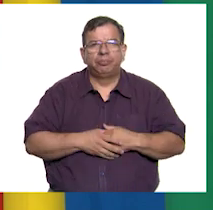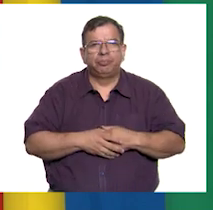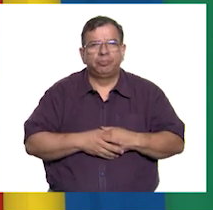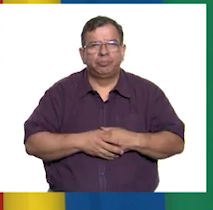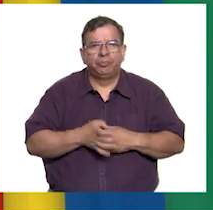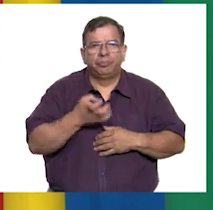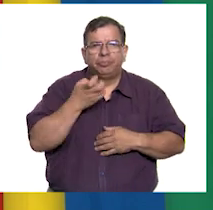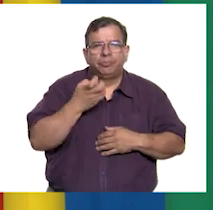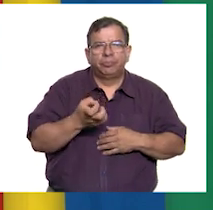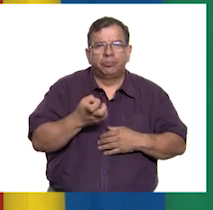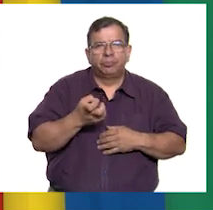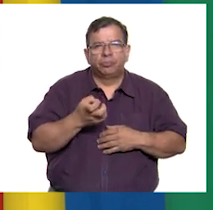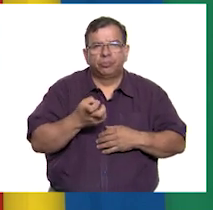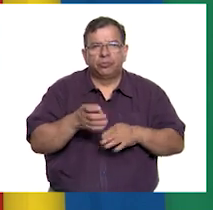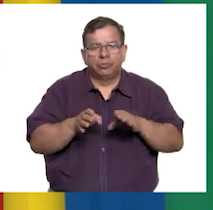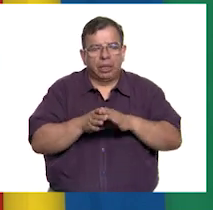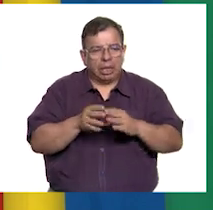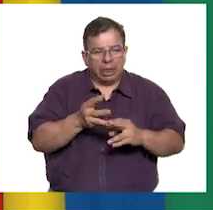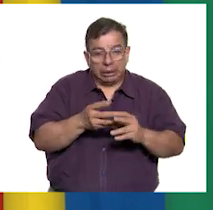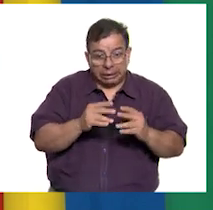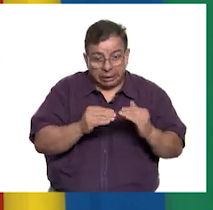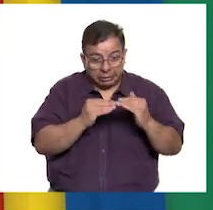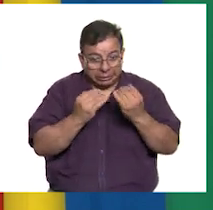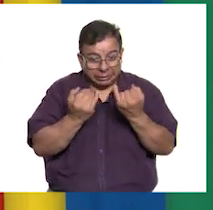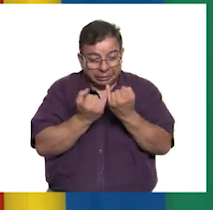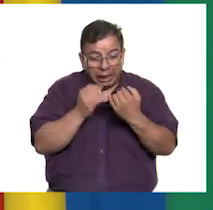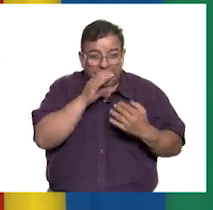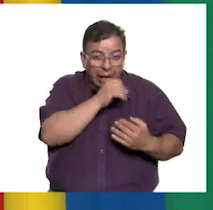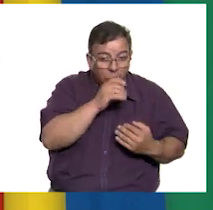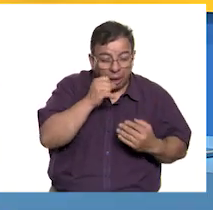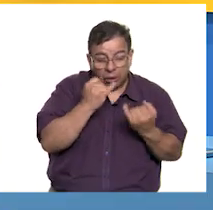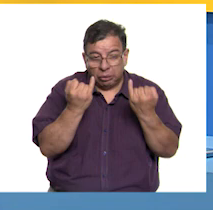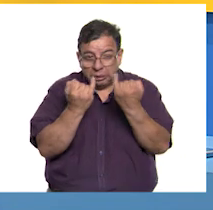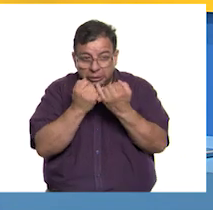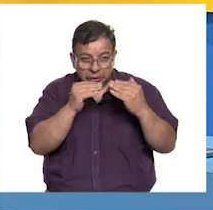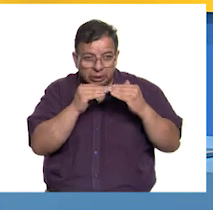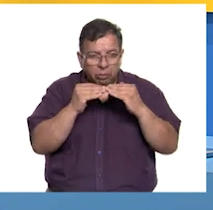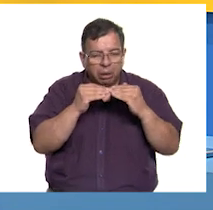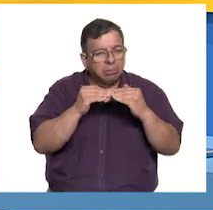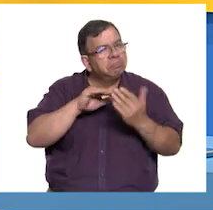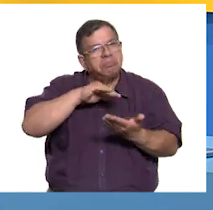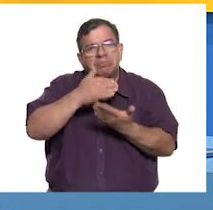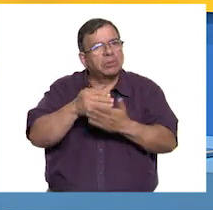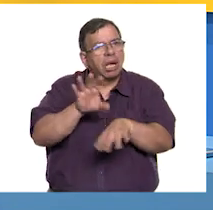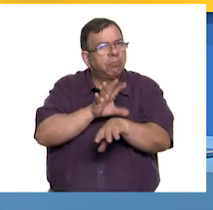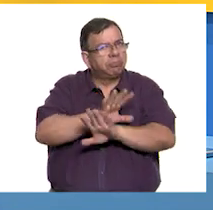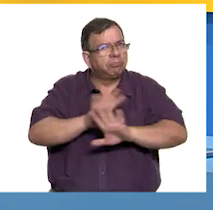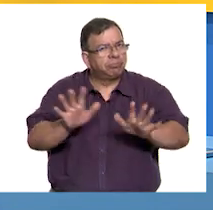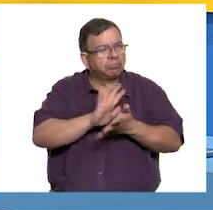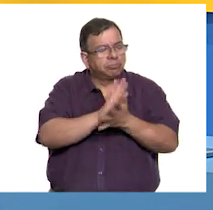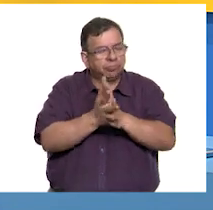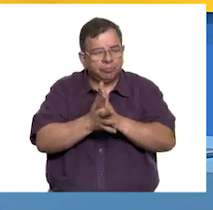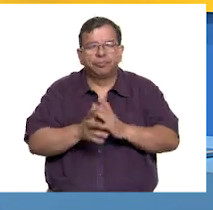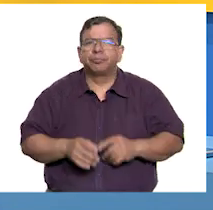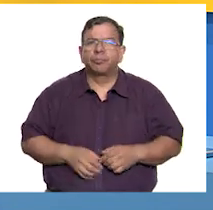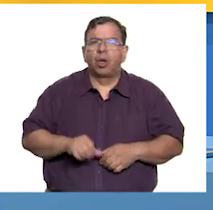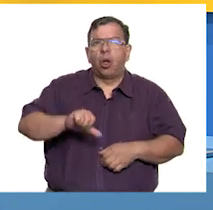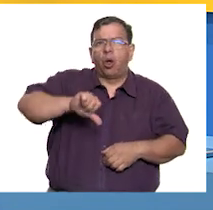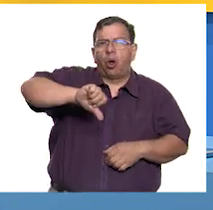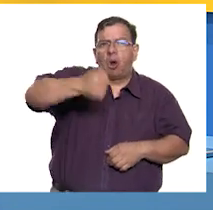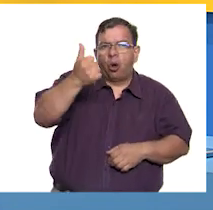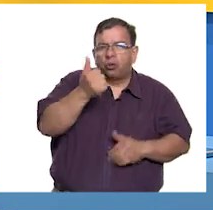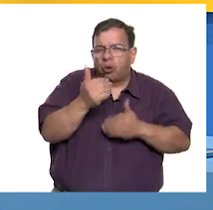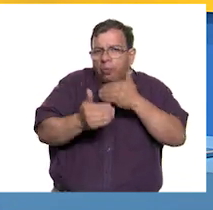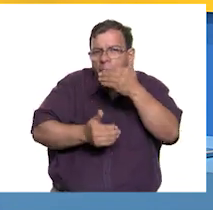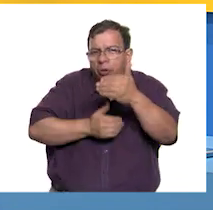ese momento se detiene el flujo de energía entre estos cuerpos. Exacto. Y el otro proceso para transferir